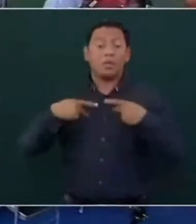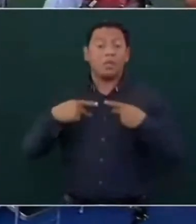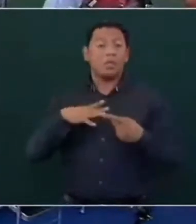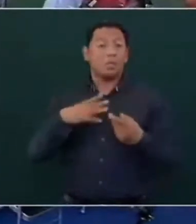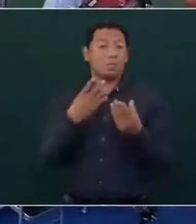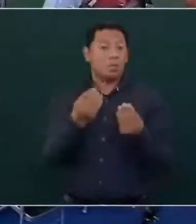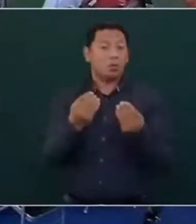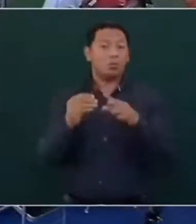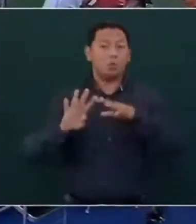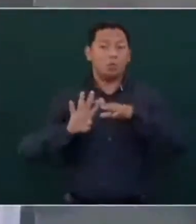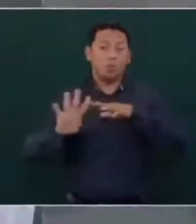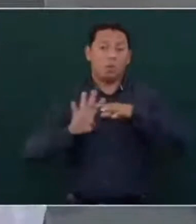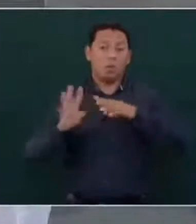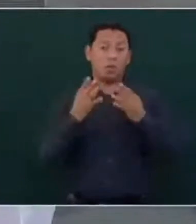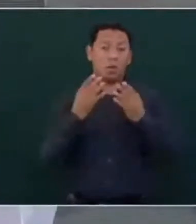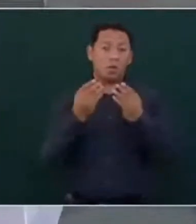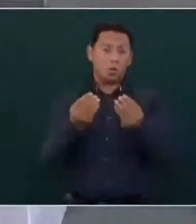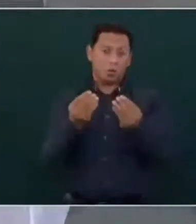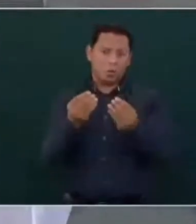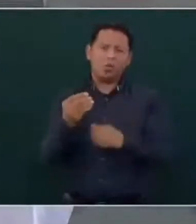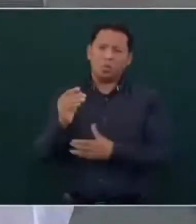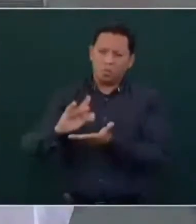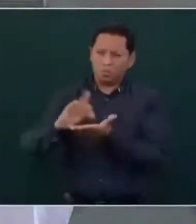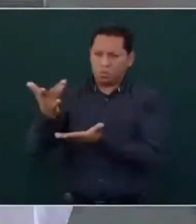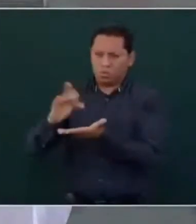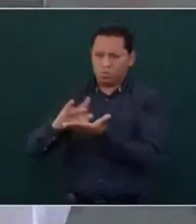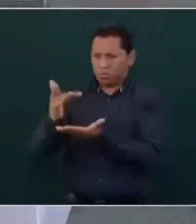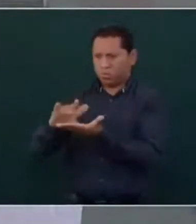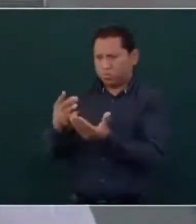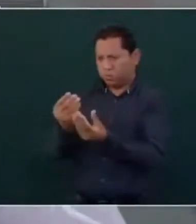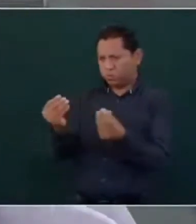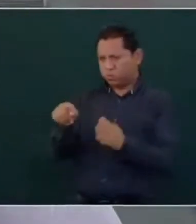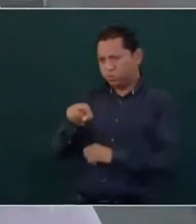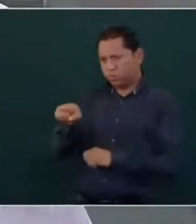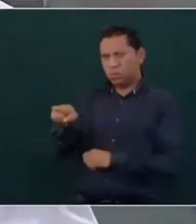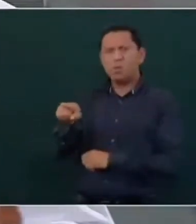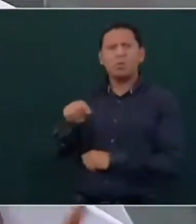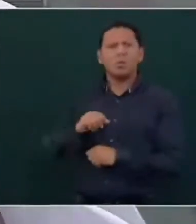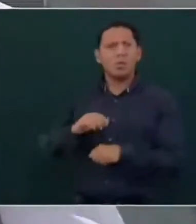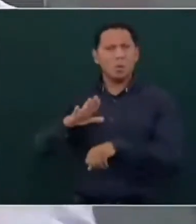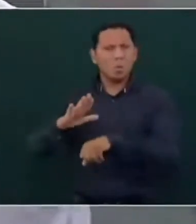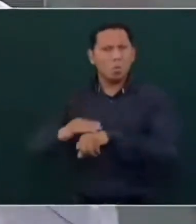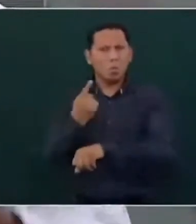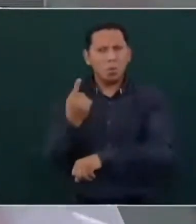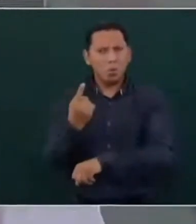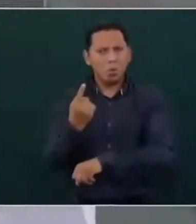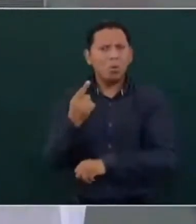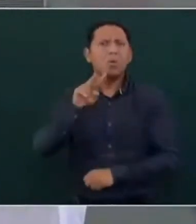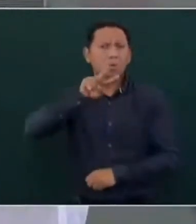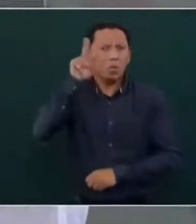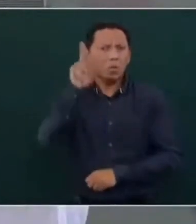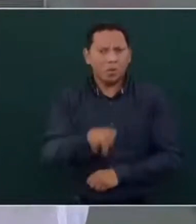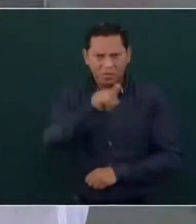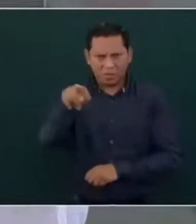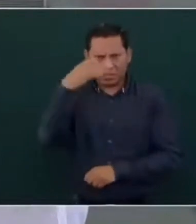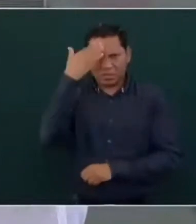para agradecerles a nuestros paisanos, porque sí son los programas de